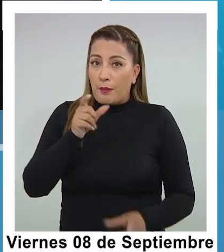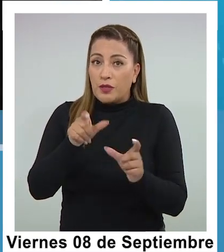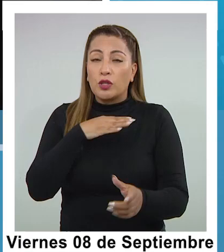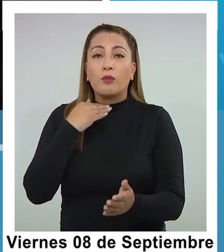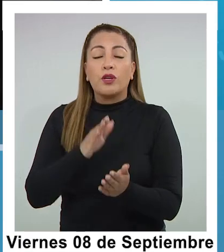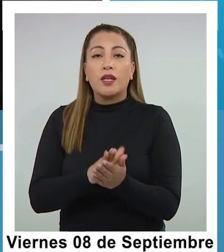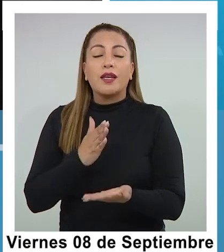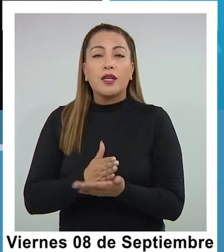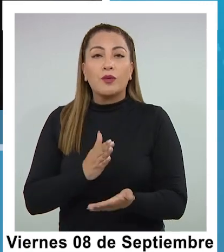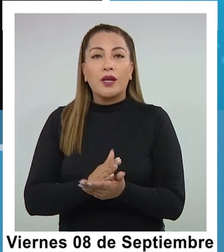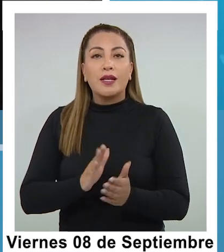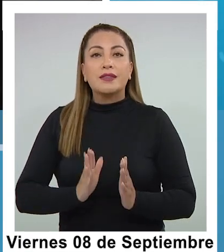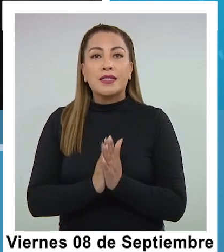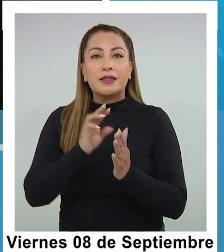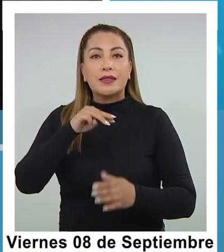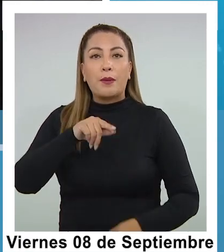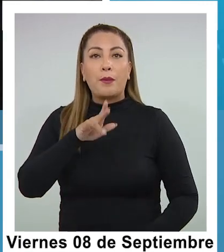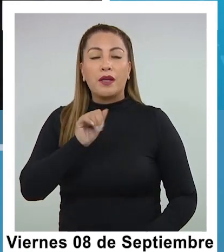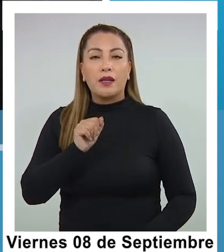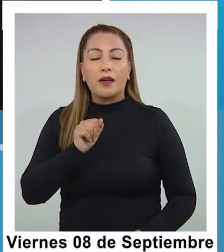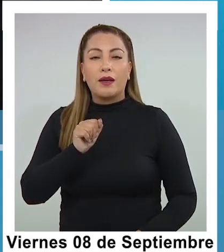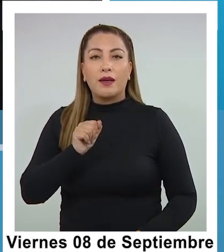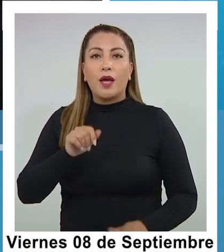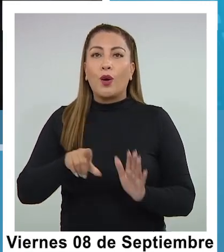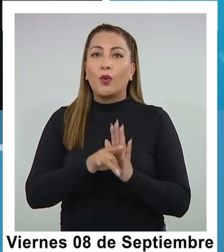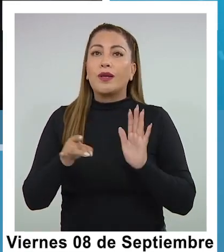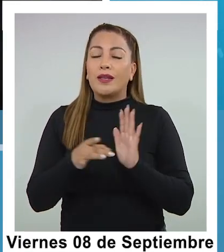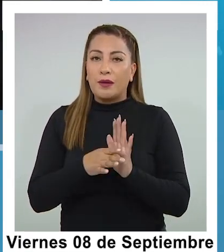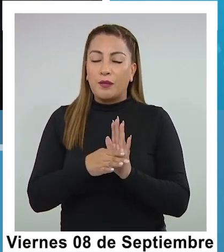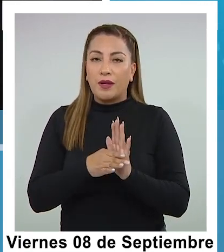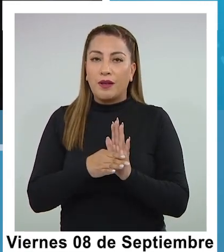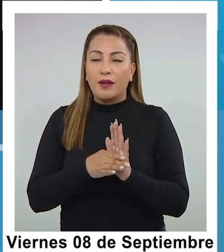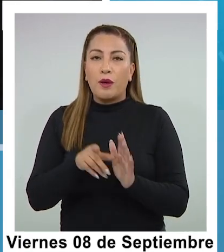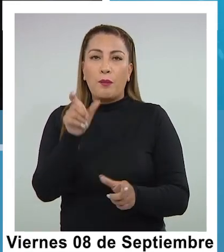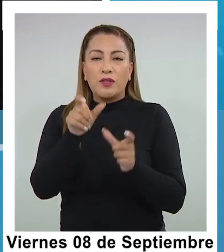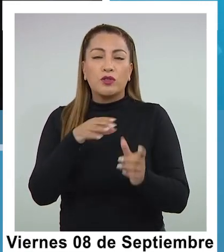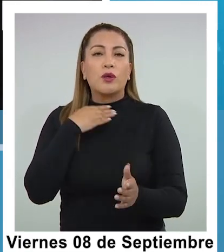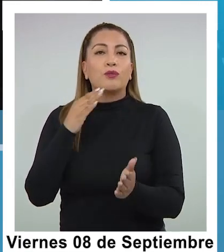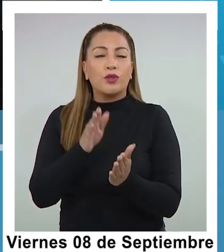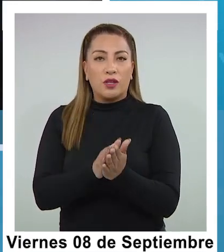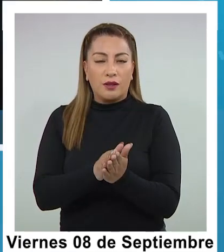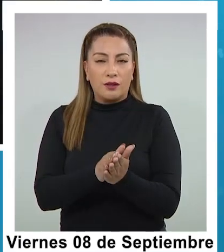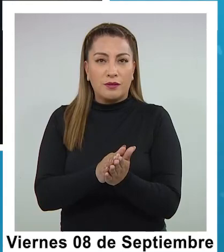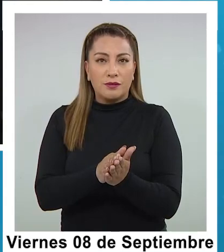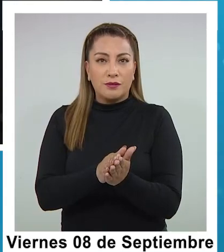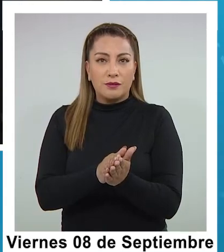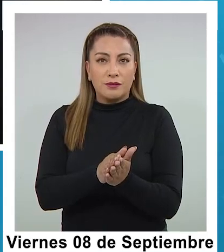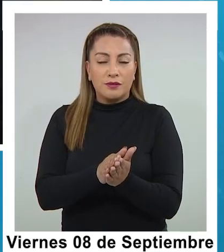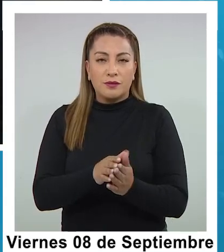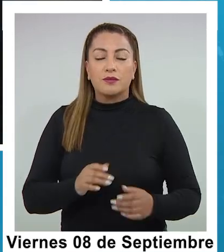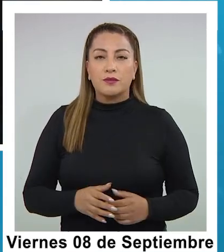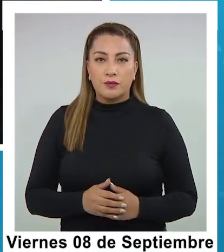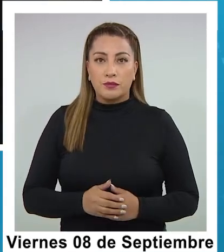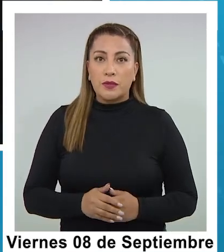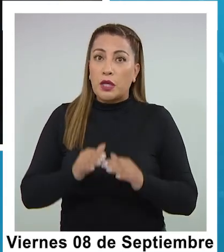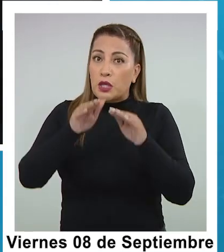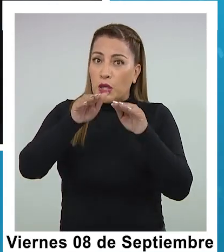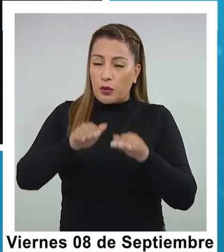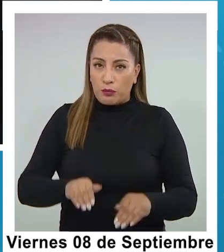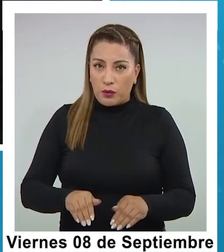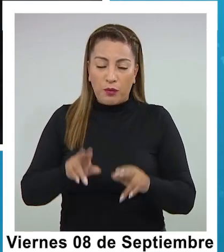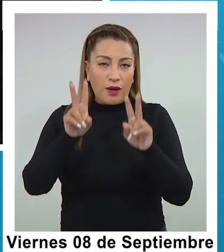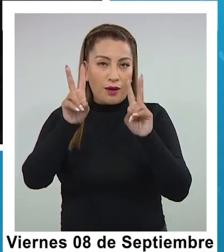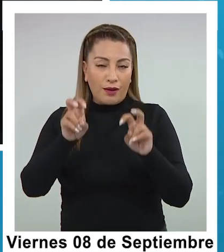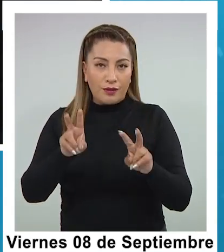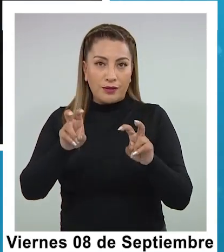Escuela de Santa María es el más grande crimen contra los derechos humanos cometido en Chile, por la cantidad de gente que fue afectada. Lo mismo con el